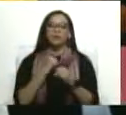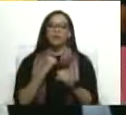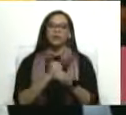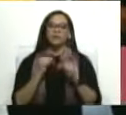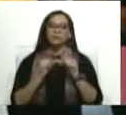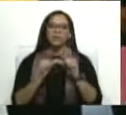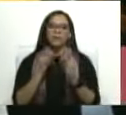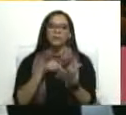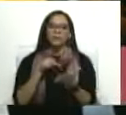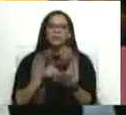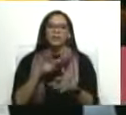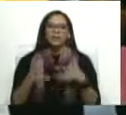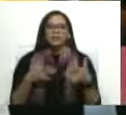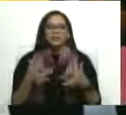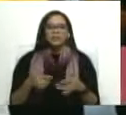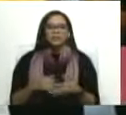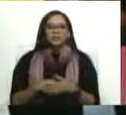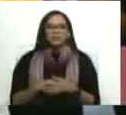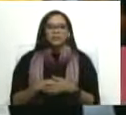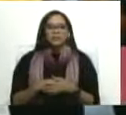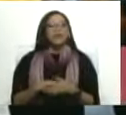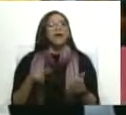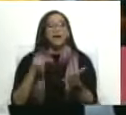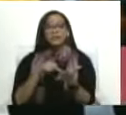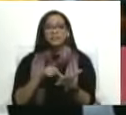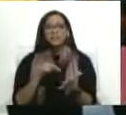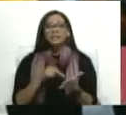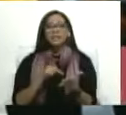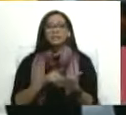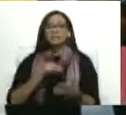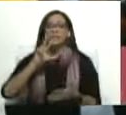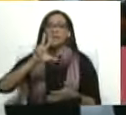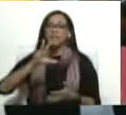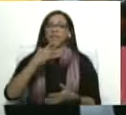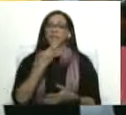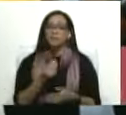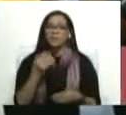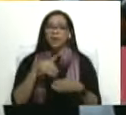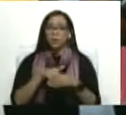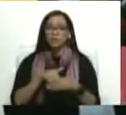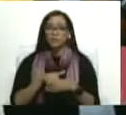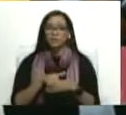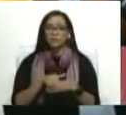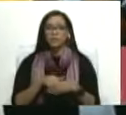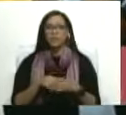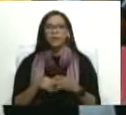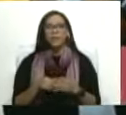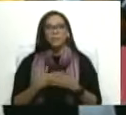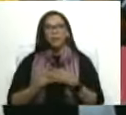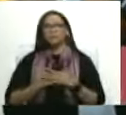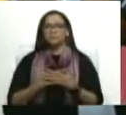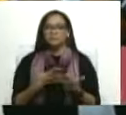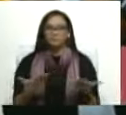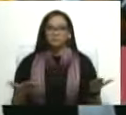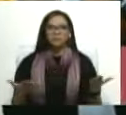continúen participando en este tipo de actividades. Que asistan el 3 de diciembre a las votaciones para garantizar